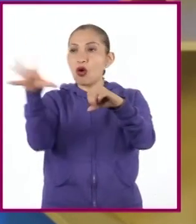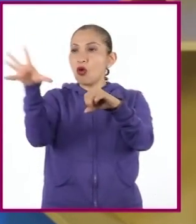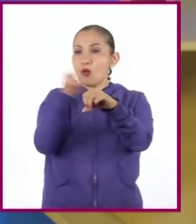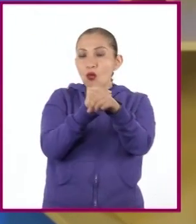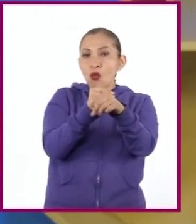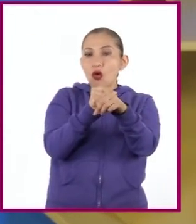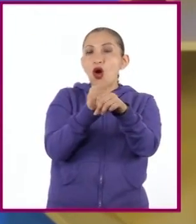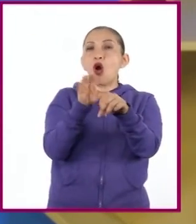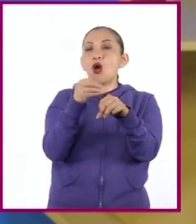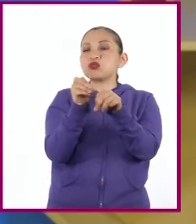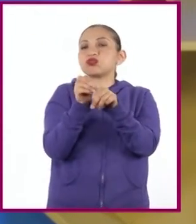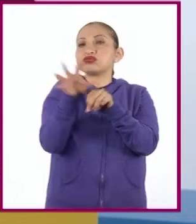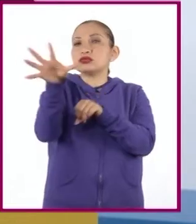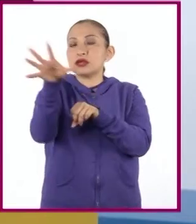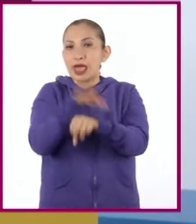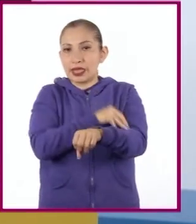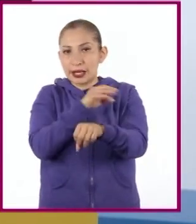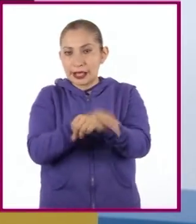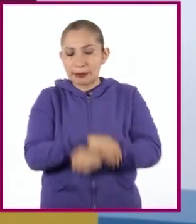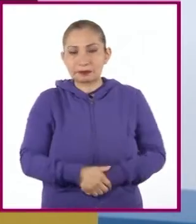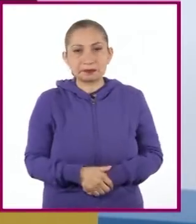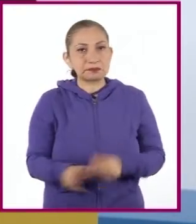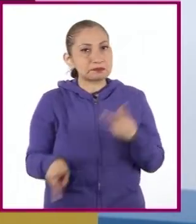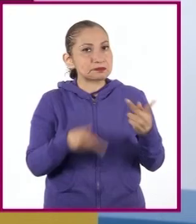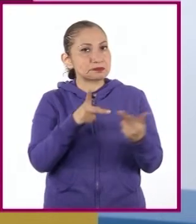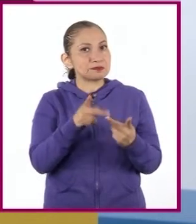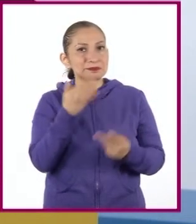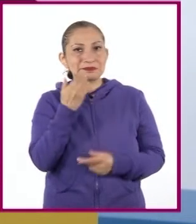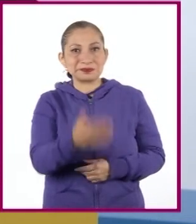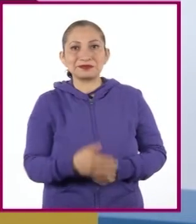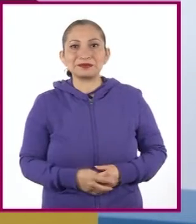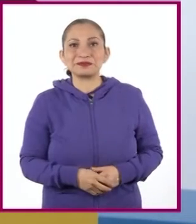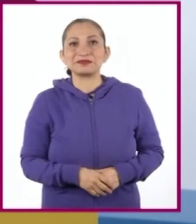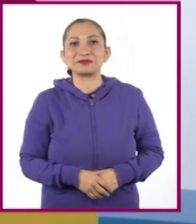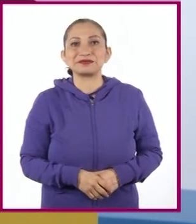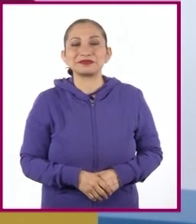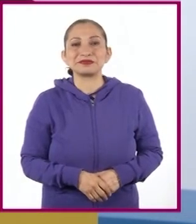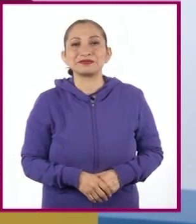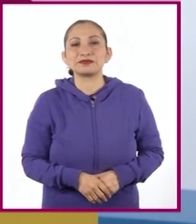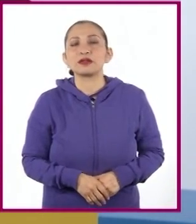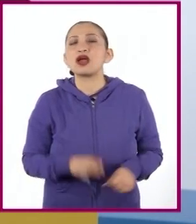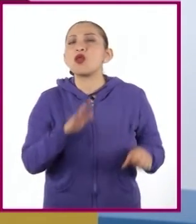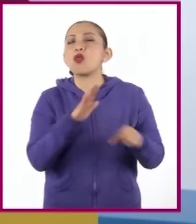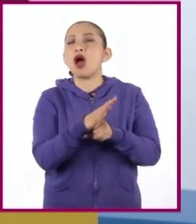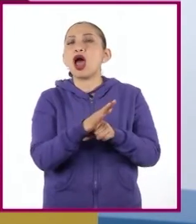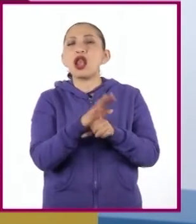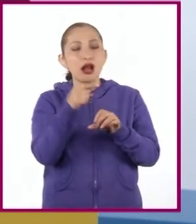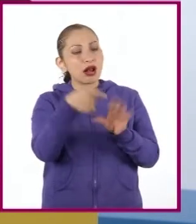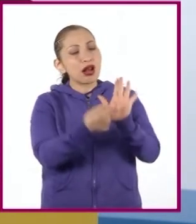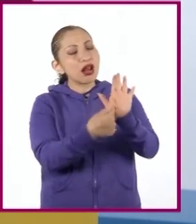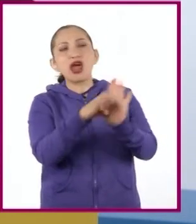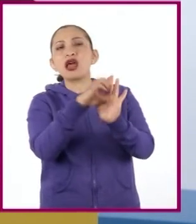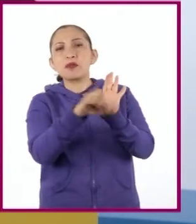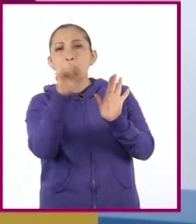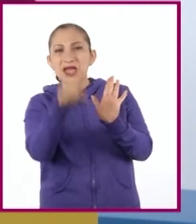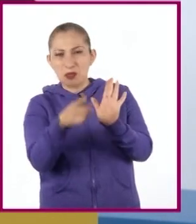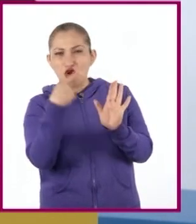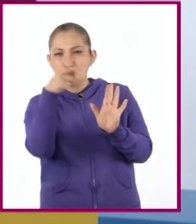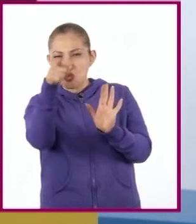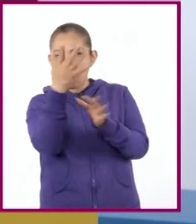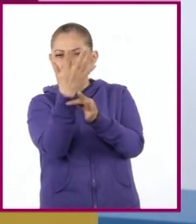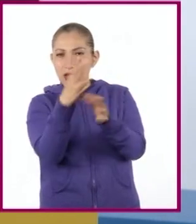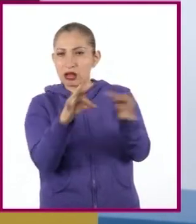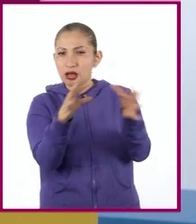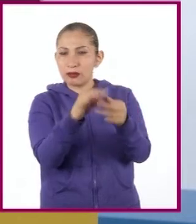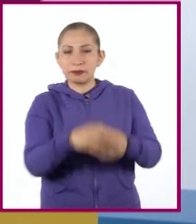o emiten energía. ¡Perfecto! ¿Cuál es el modelo que corresponde con lo que acabamos